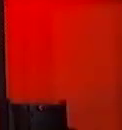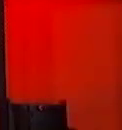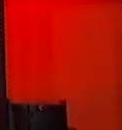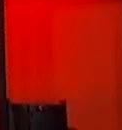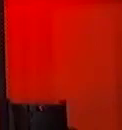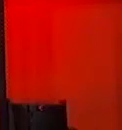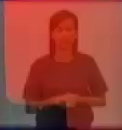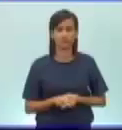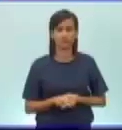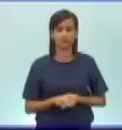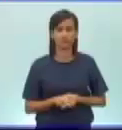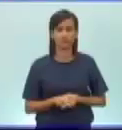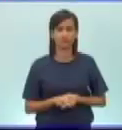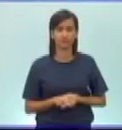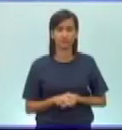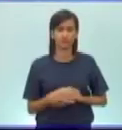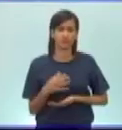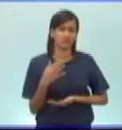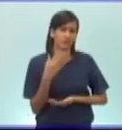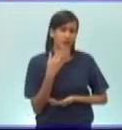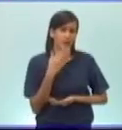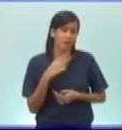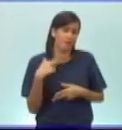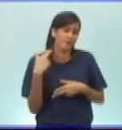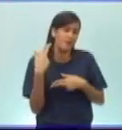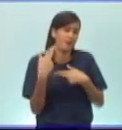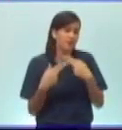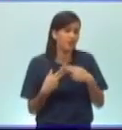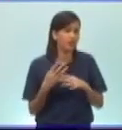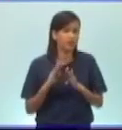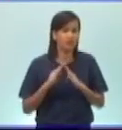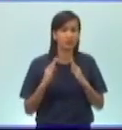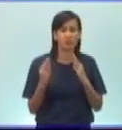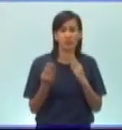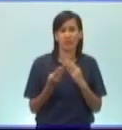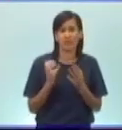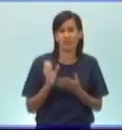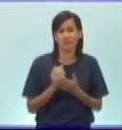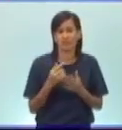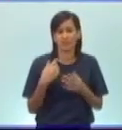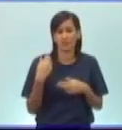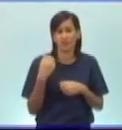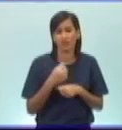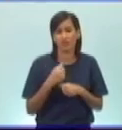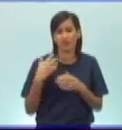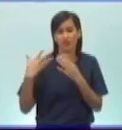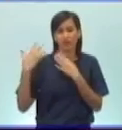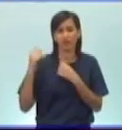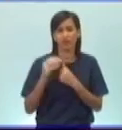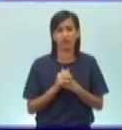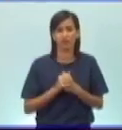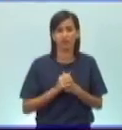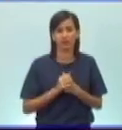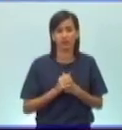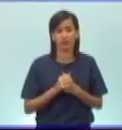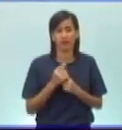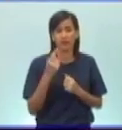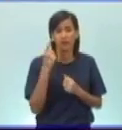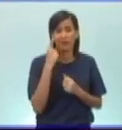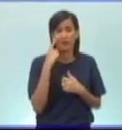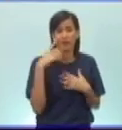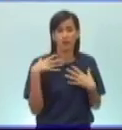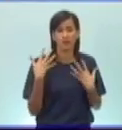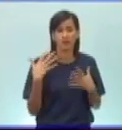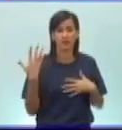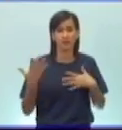Bueno, como hemos hecho en todos los programas y en todas las actividades que hemos trabajado anteriormente, vamos a ver entonces cuáles son las actividades